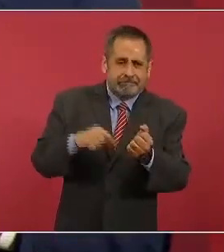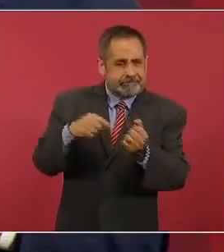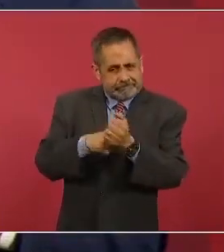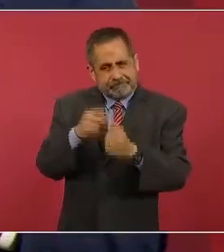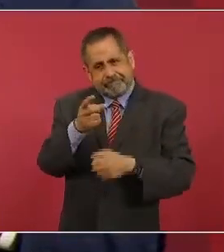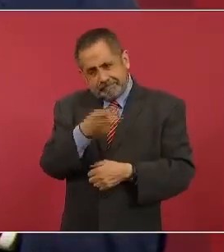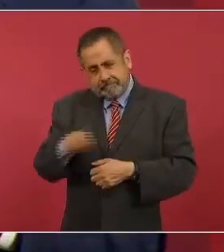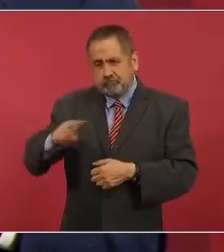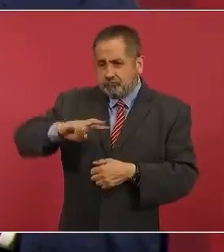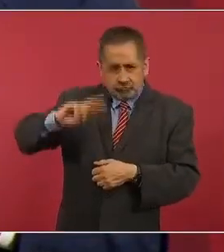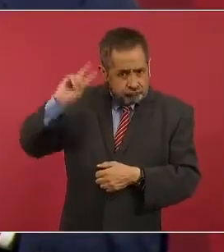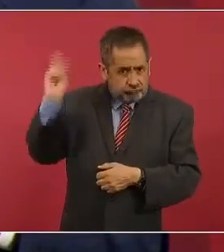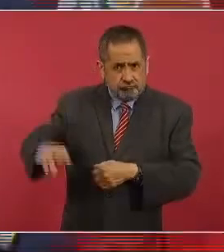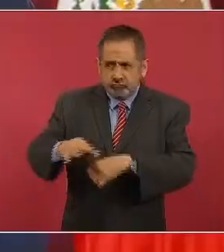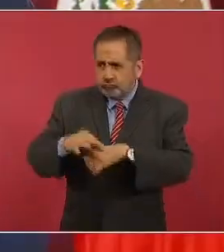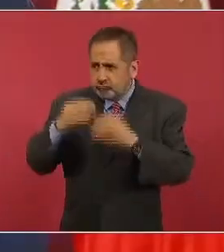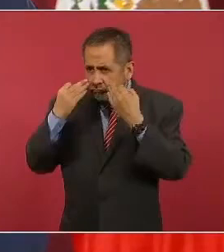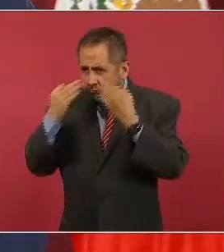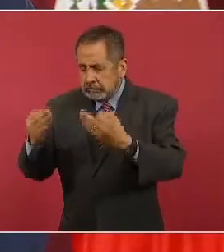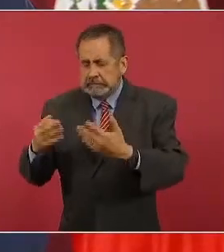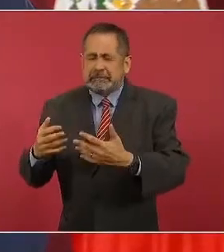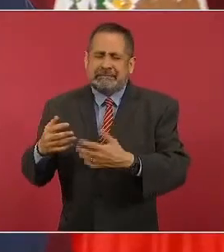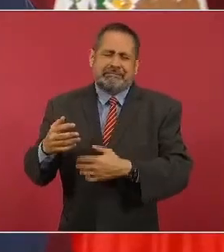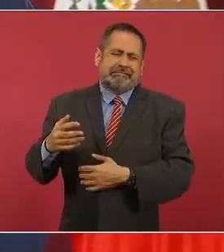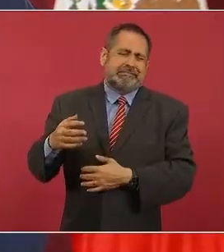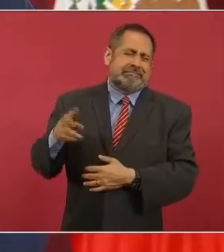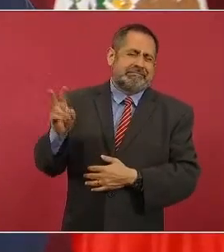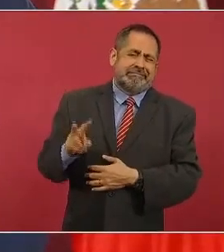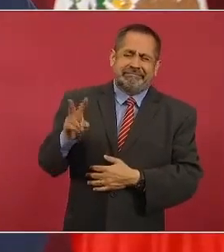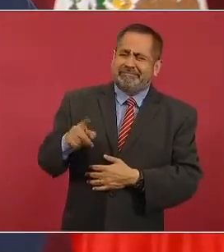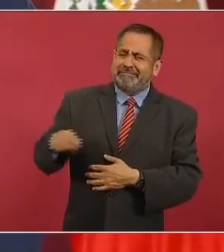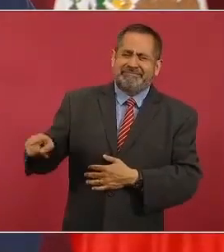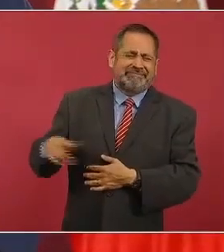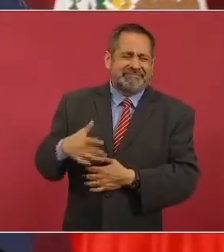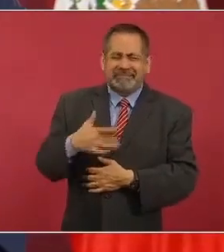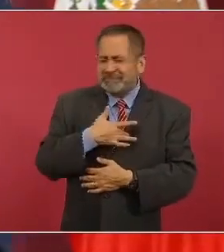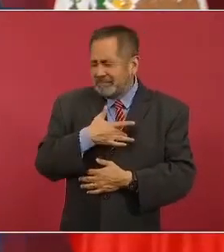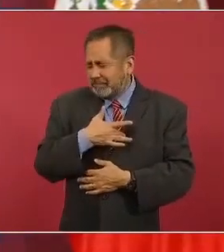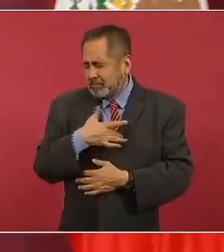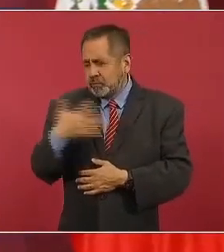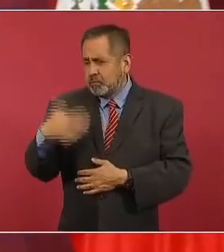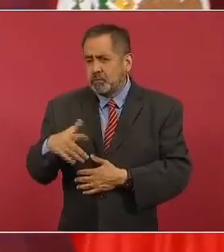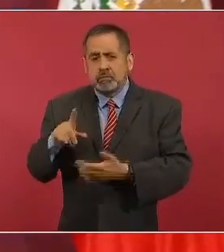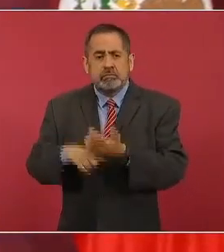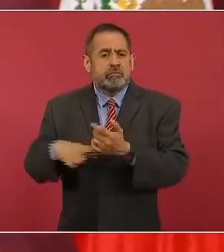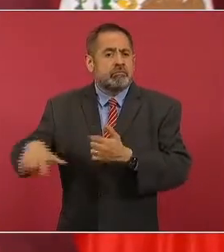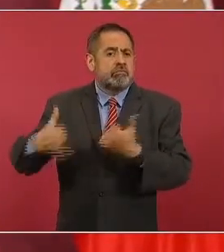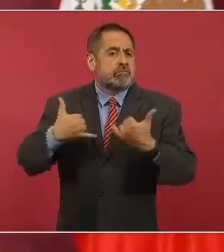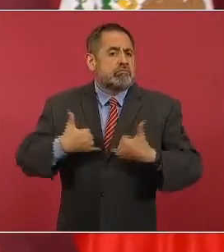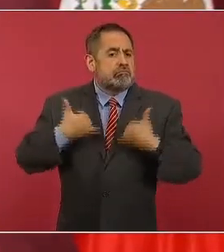mucho, la destrucción, sobre todo a jóvenes,